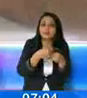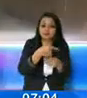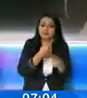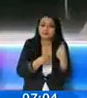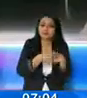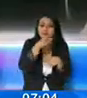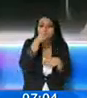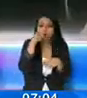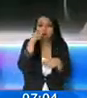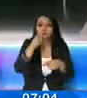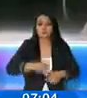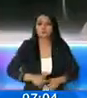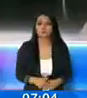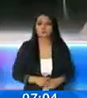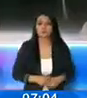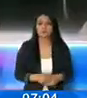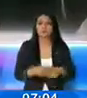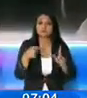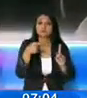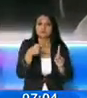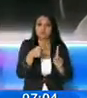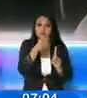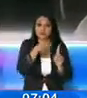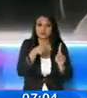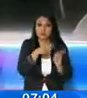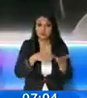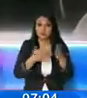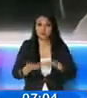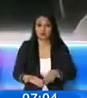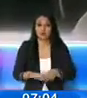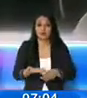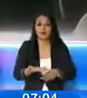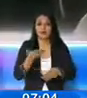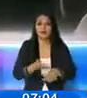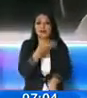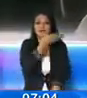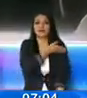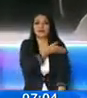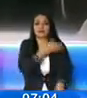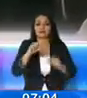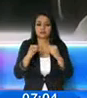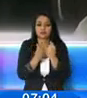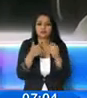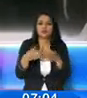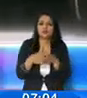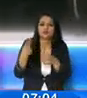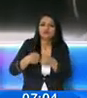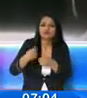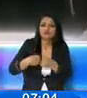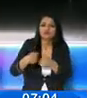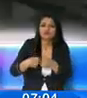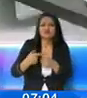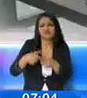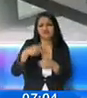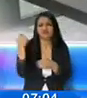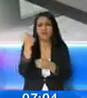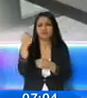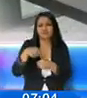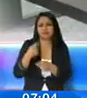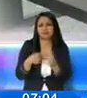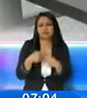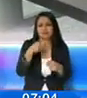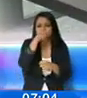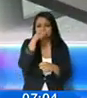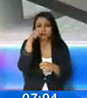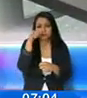microtráfico. Eugenio García, tenemos conocimiento que estaba relacionado directamente con una organización conocida como la del Mocho. Los detenidos